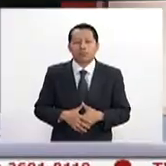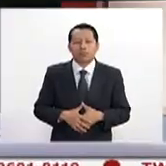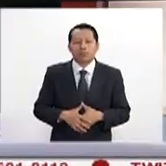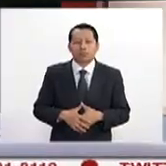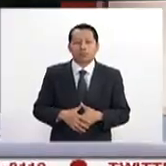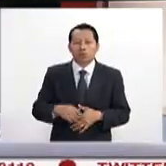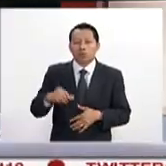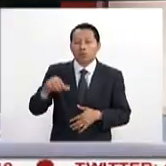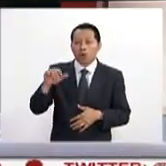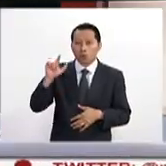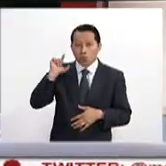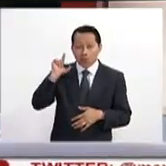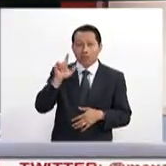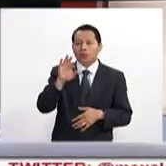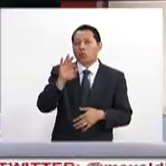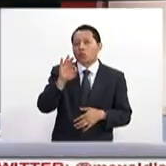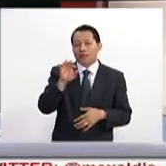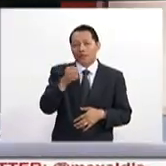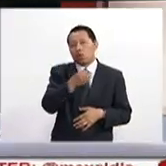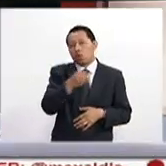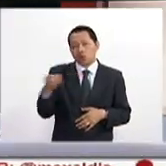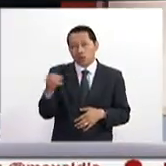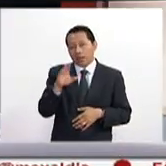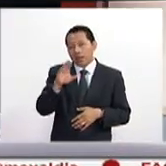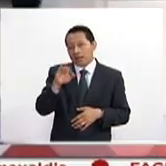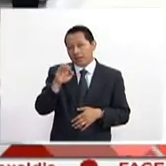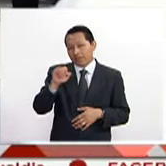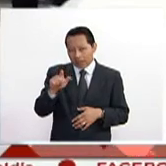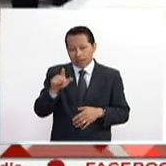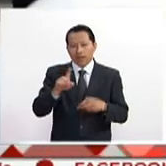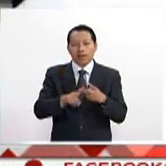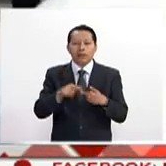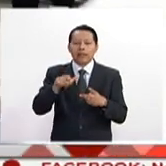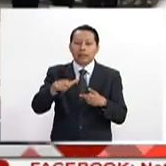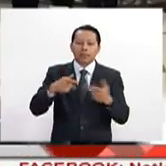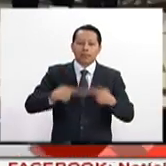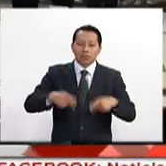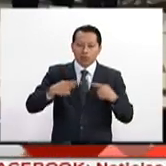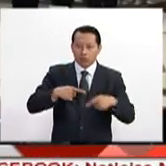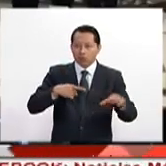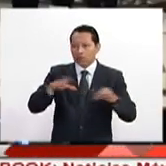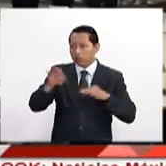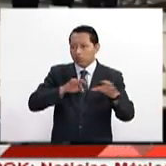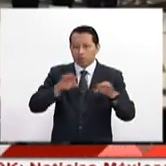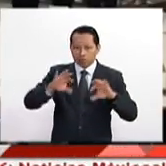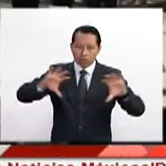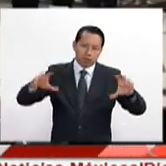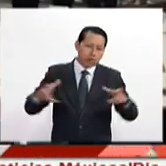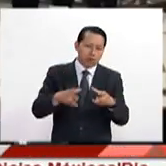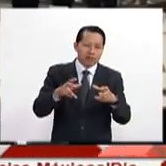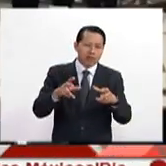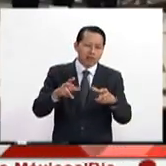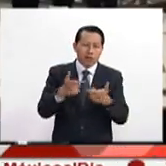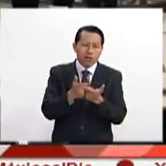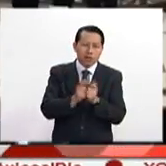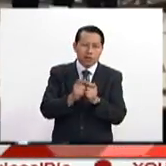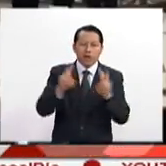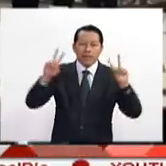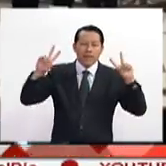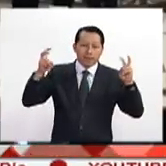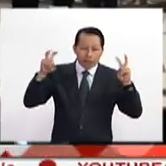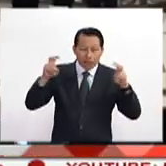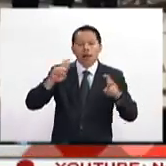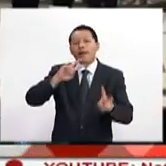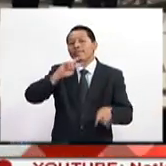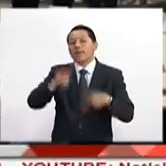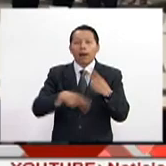Este lunes, 40 organizaciones civiles y 17 ciudadanos conformaron la coalición Vamos por Más, a un día de que se